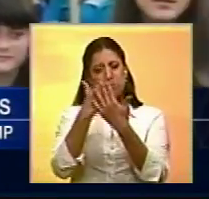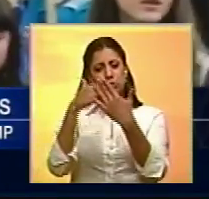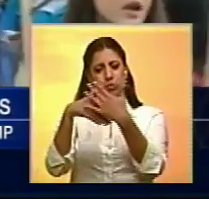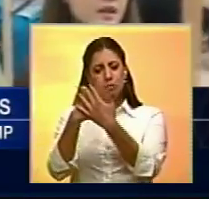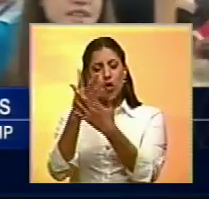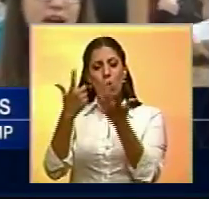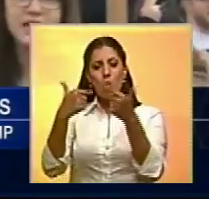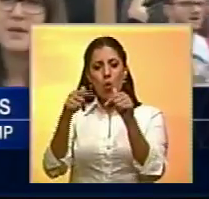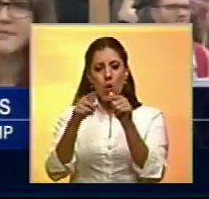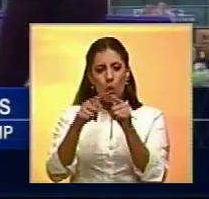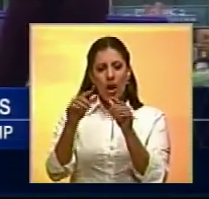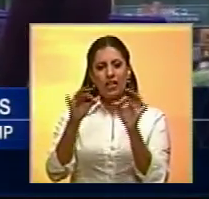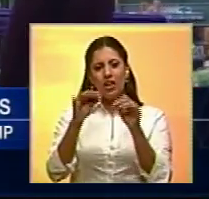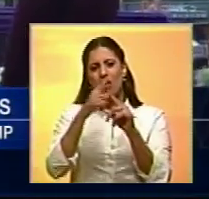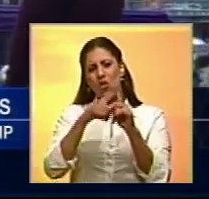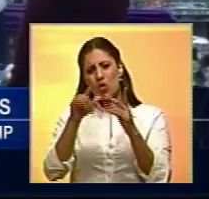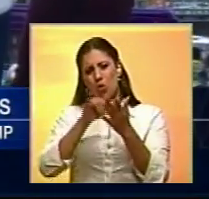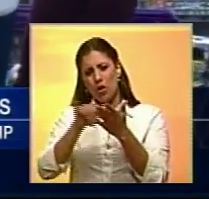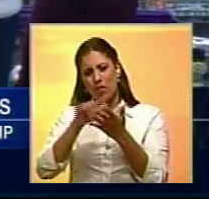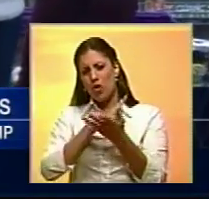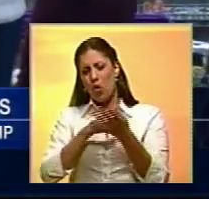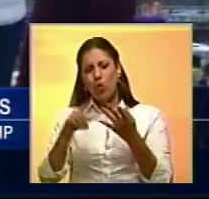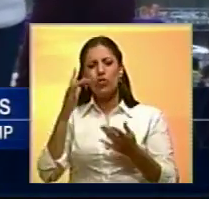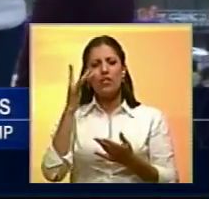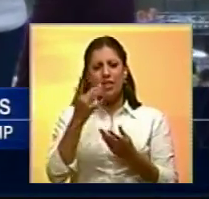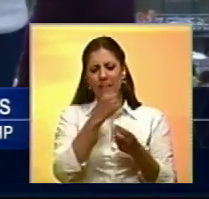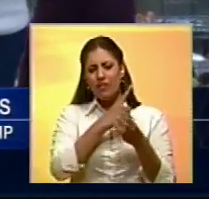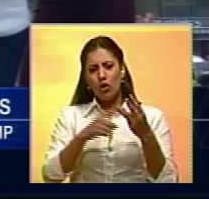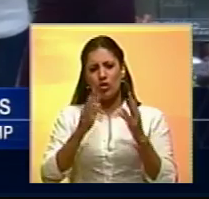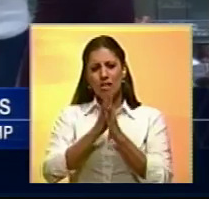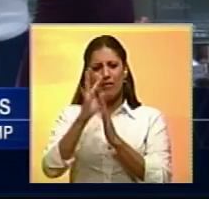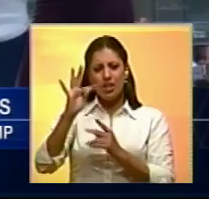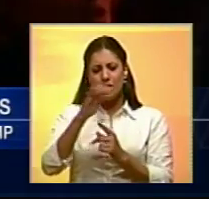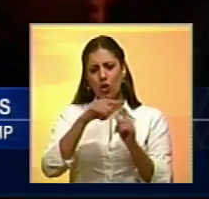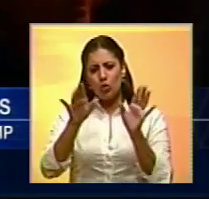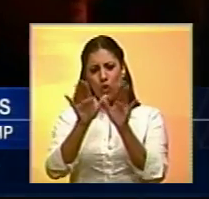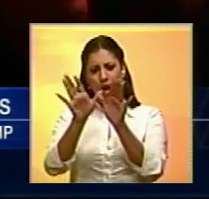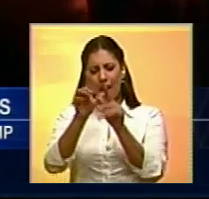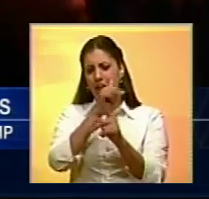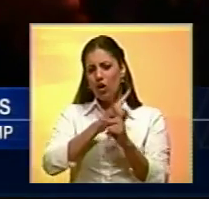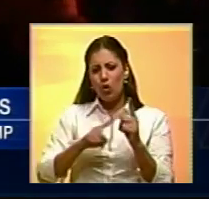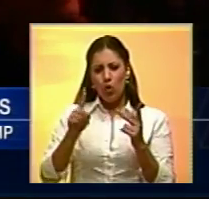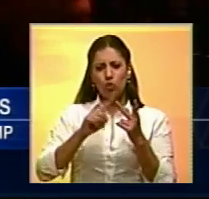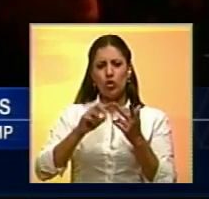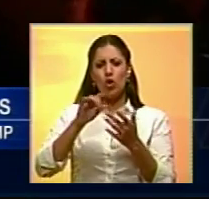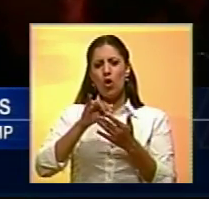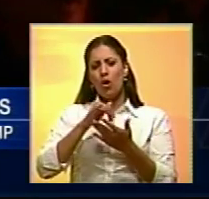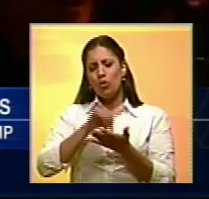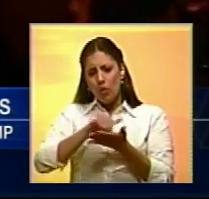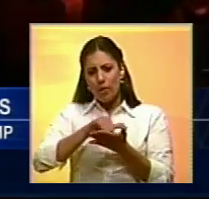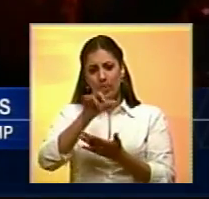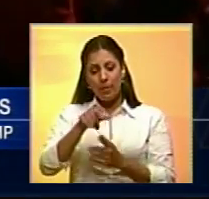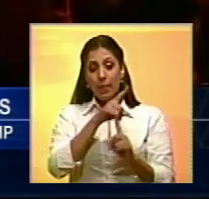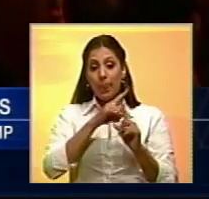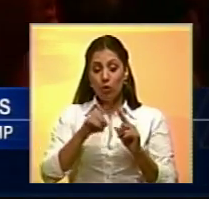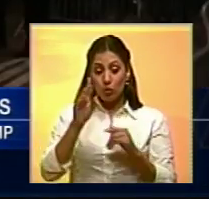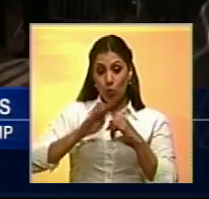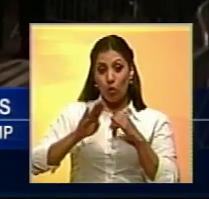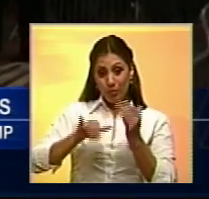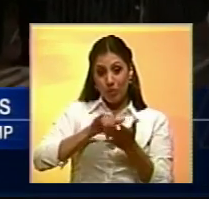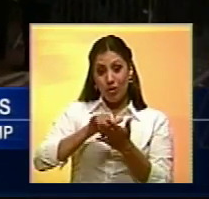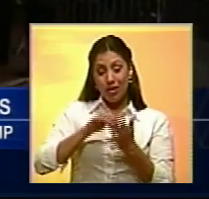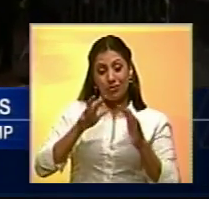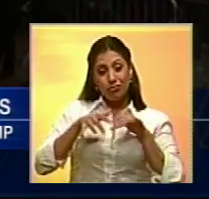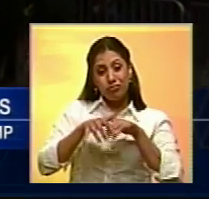desarrollaron en lugares como Seattle, Nashville, Filadelfia, San Francisco, Los Ángeles, Portland y New York. En esta última se realizó